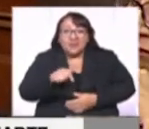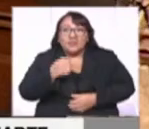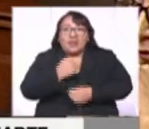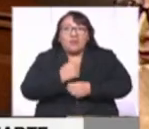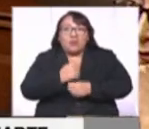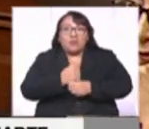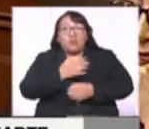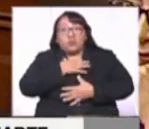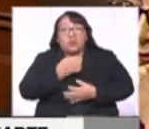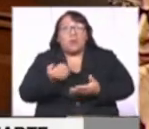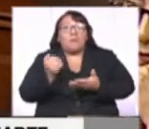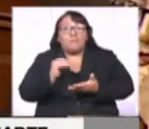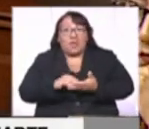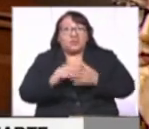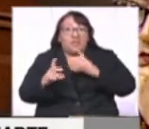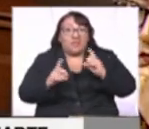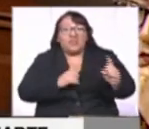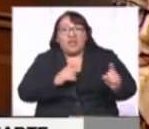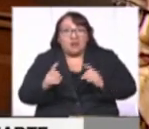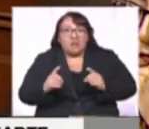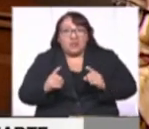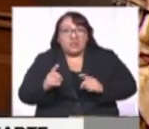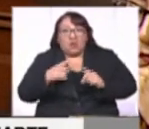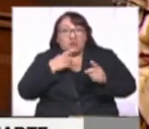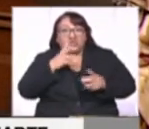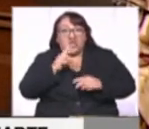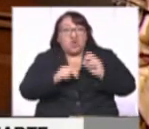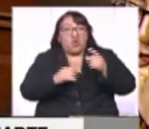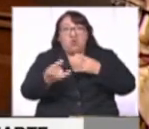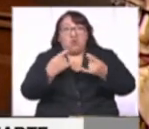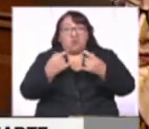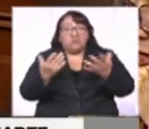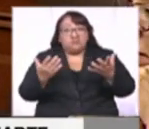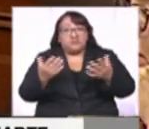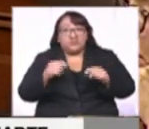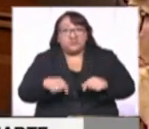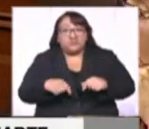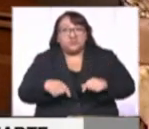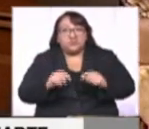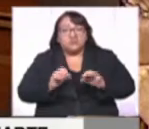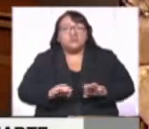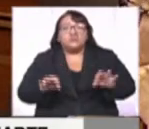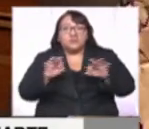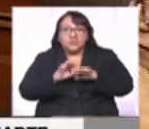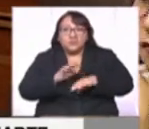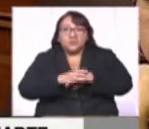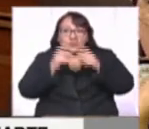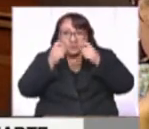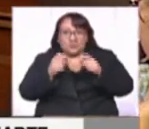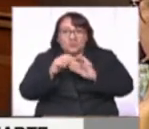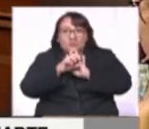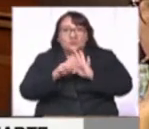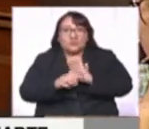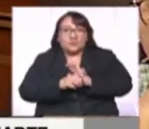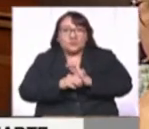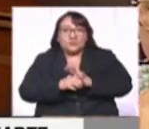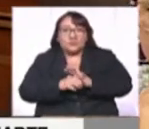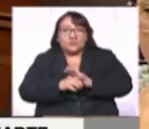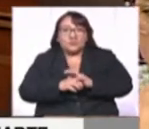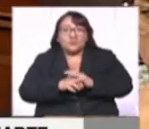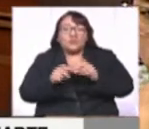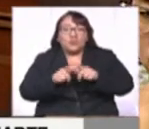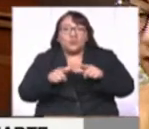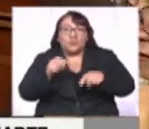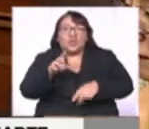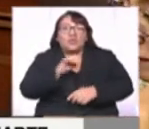me hubiera gustado que haya un poco de debate para quienes se opusieron en la moción de vacancia anterior, este es un ejercicio de control constitucional al espacio, a